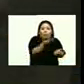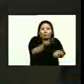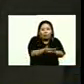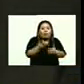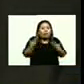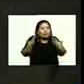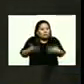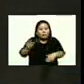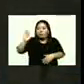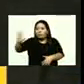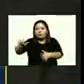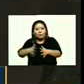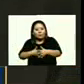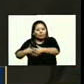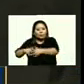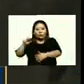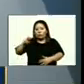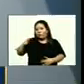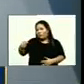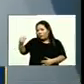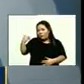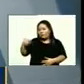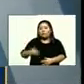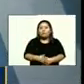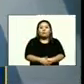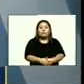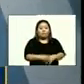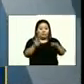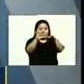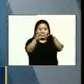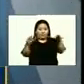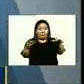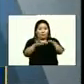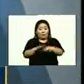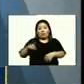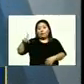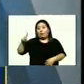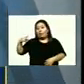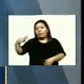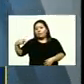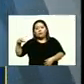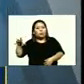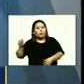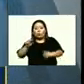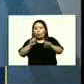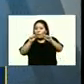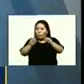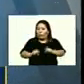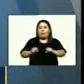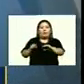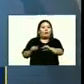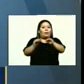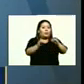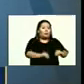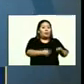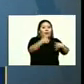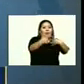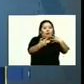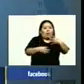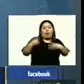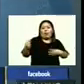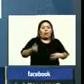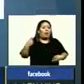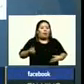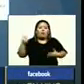permanecido en el país por más de dos años. En consecuencia, DHS tiene prohibido aplicar la política ampliada de remoción acelerada